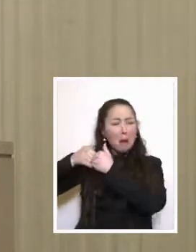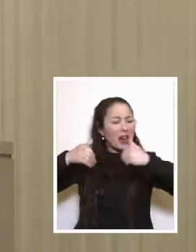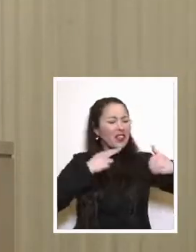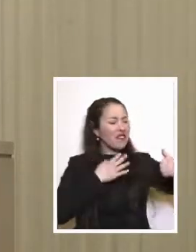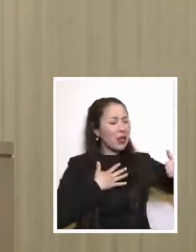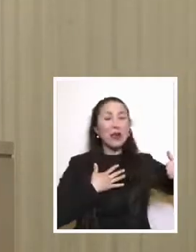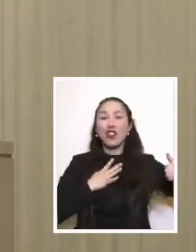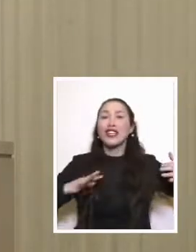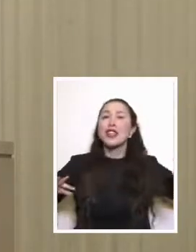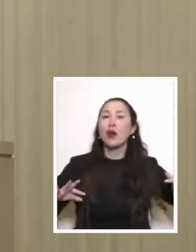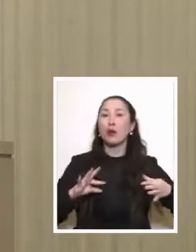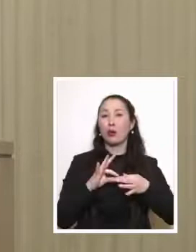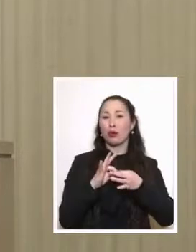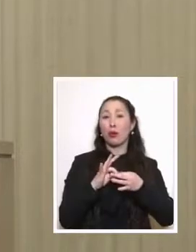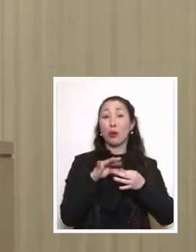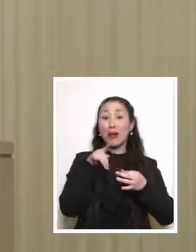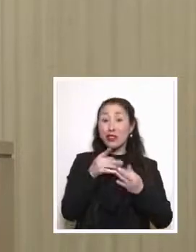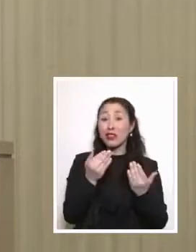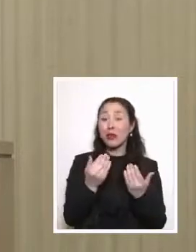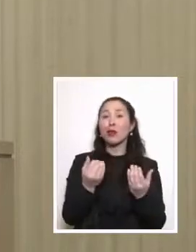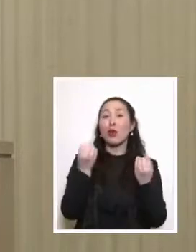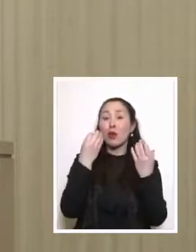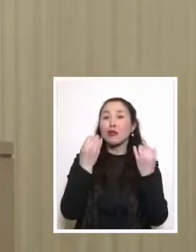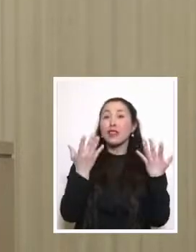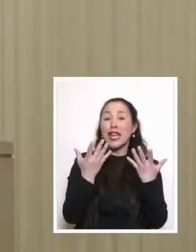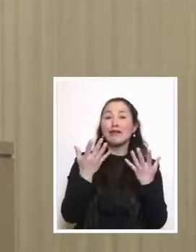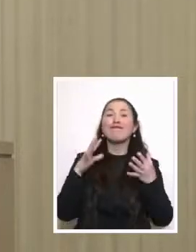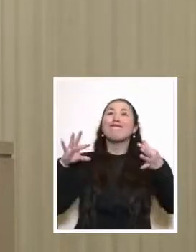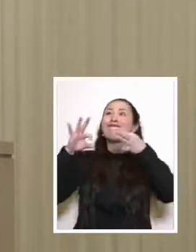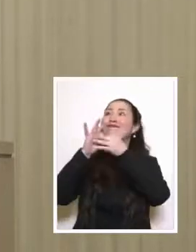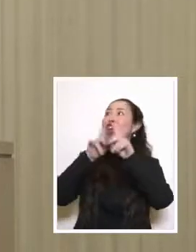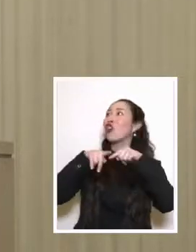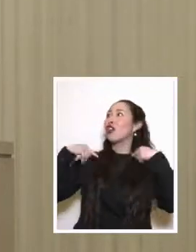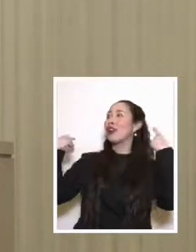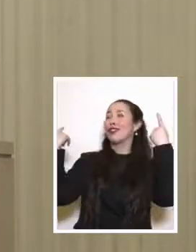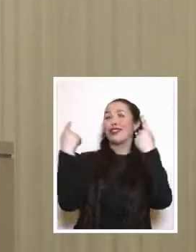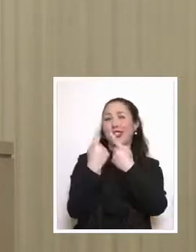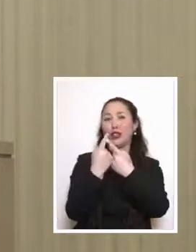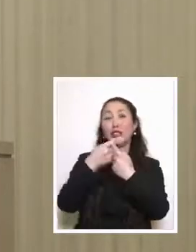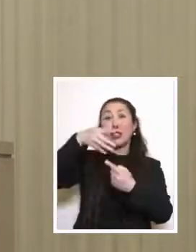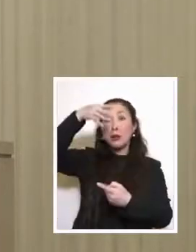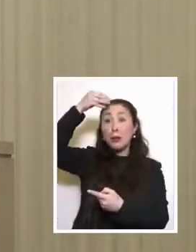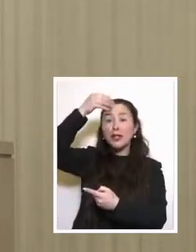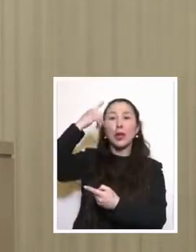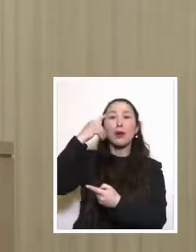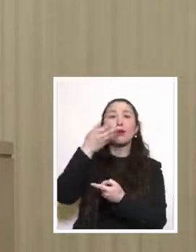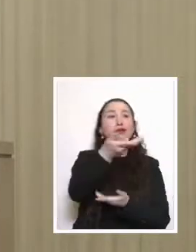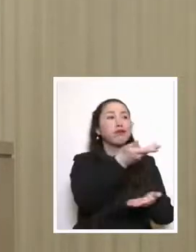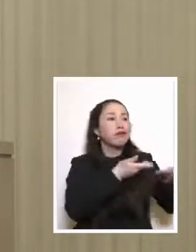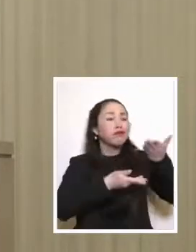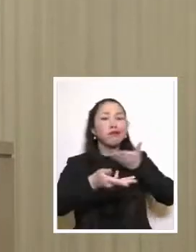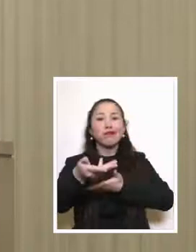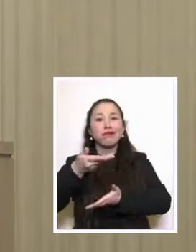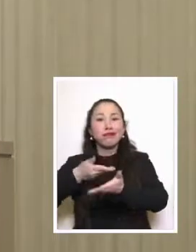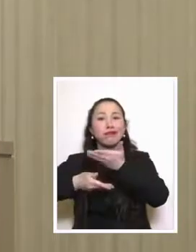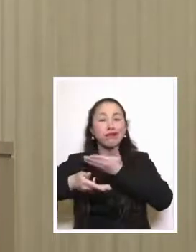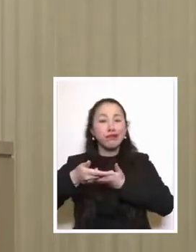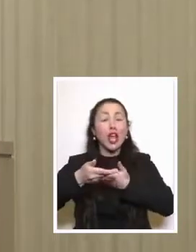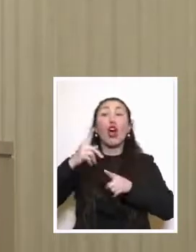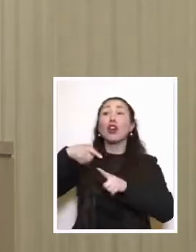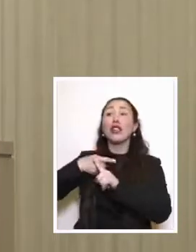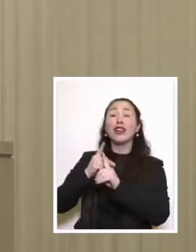avanzar hacia una educación más contextualizada que permita, además, un aprendizaje compartido. Agradeciendo una vez